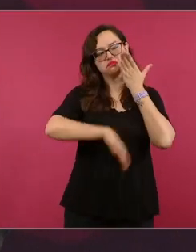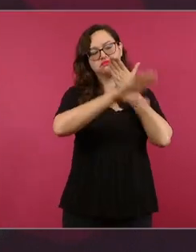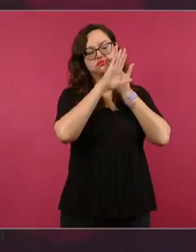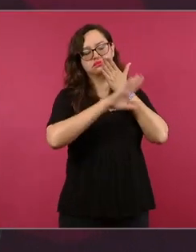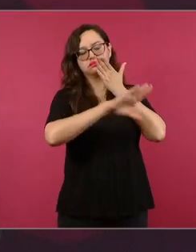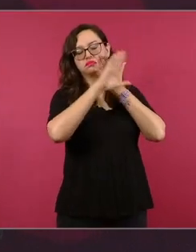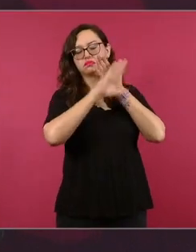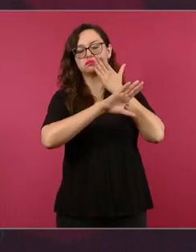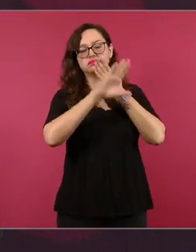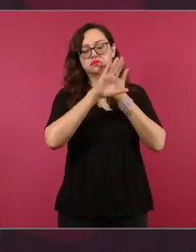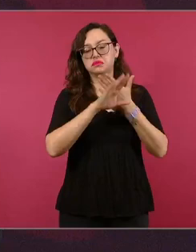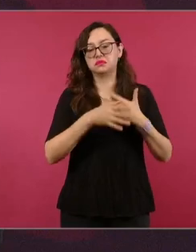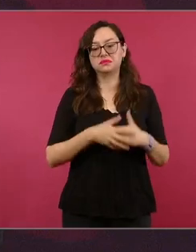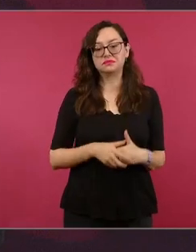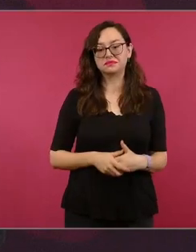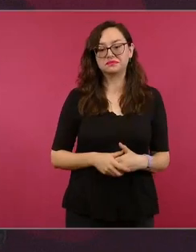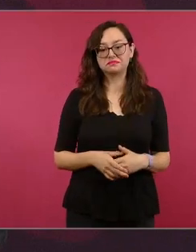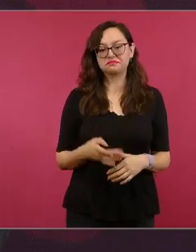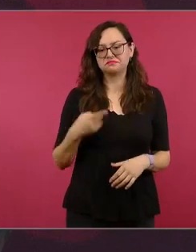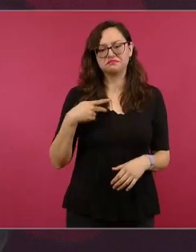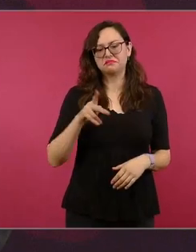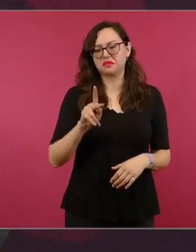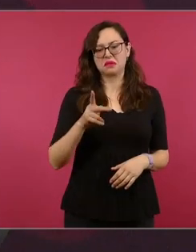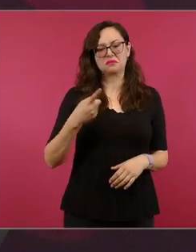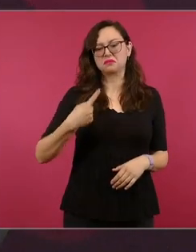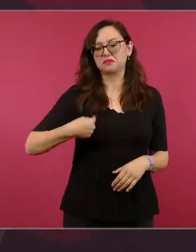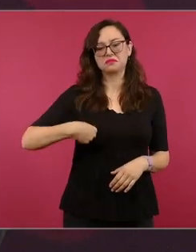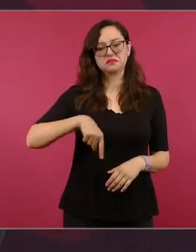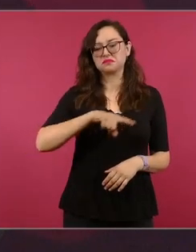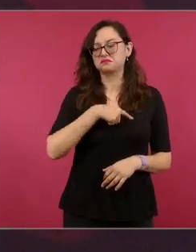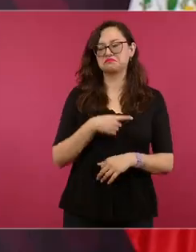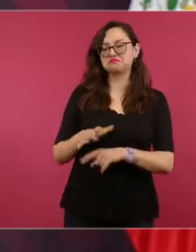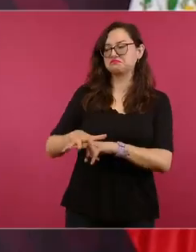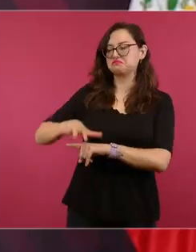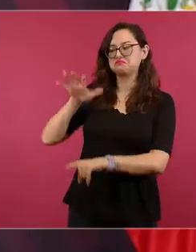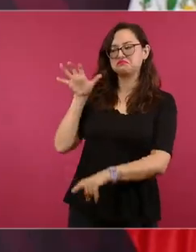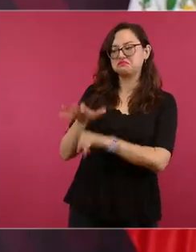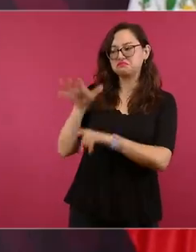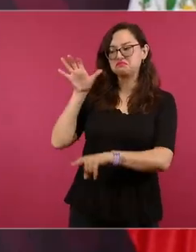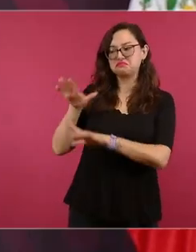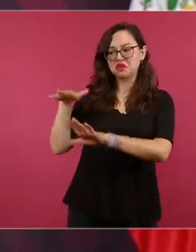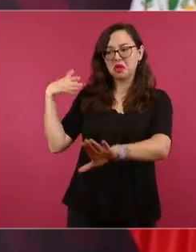acusarnos de represores. Todo esto